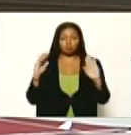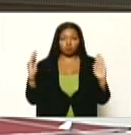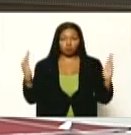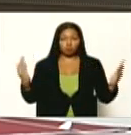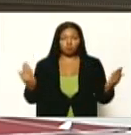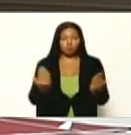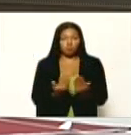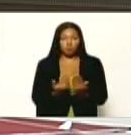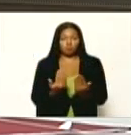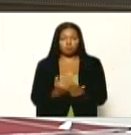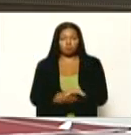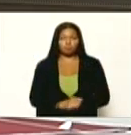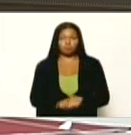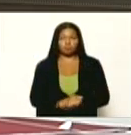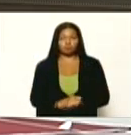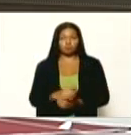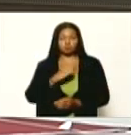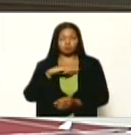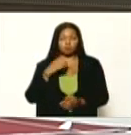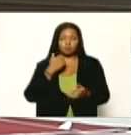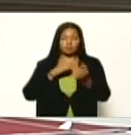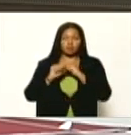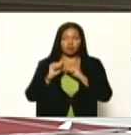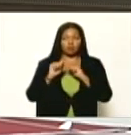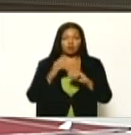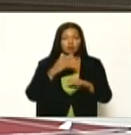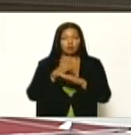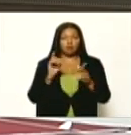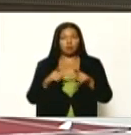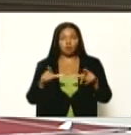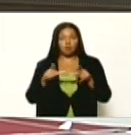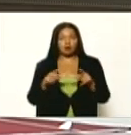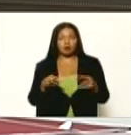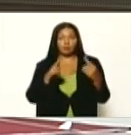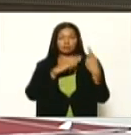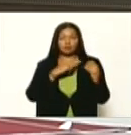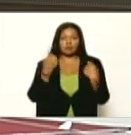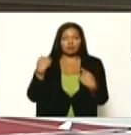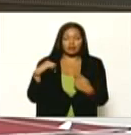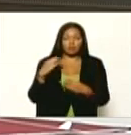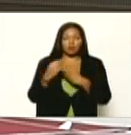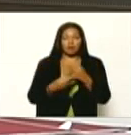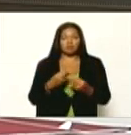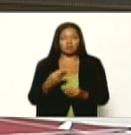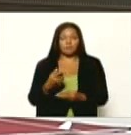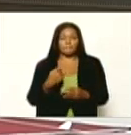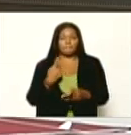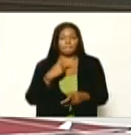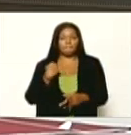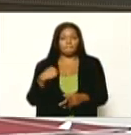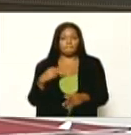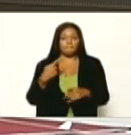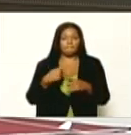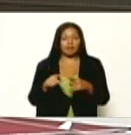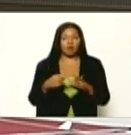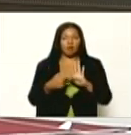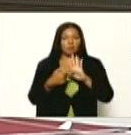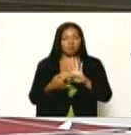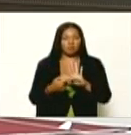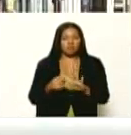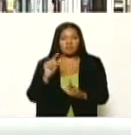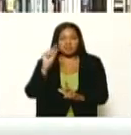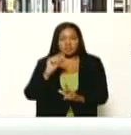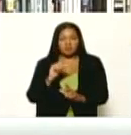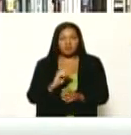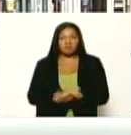un pequeño corralito. Evitamos exponernos, eso no nos quita que las responsabilidades que tenemos, pero la exposición debe ser mínima. Correcto, y si